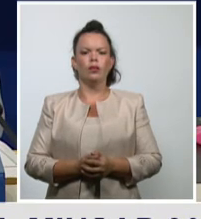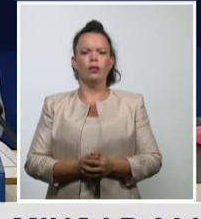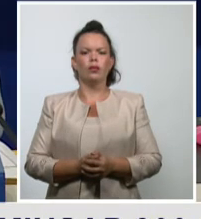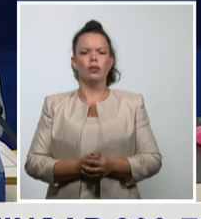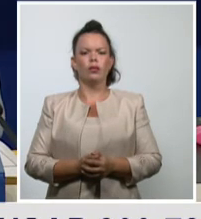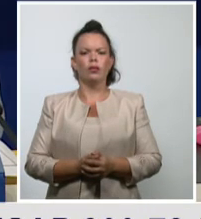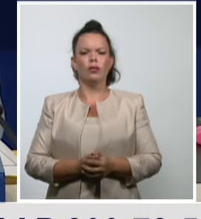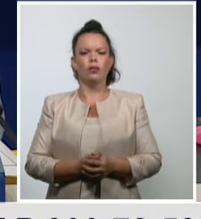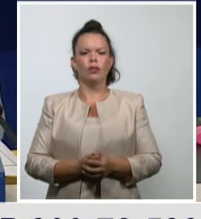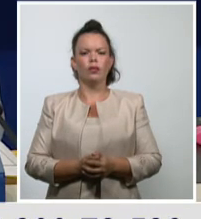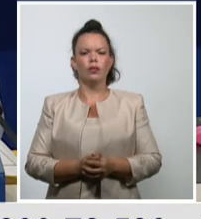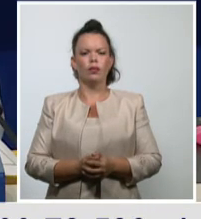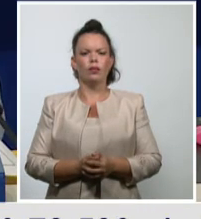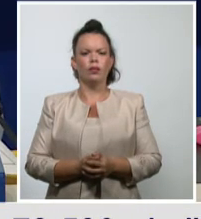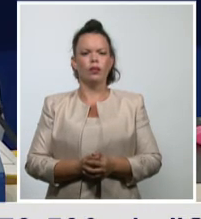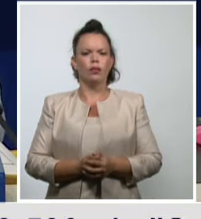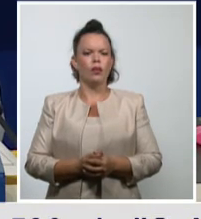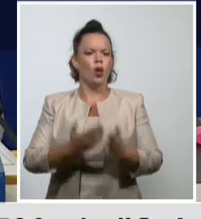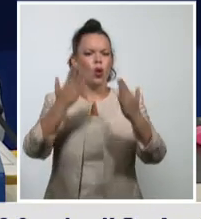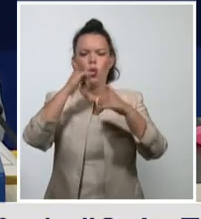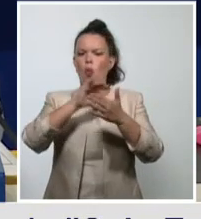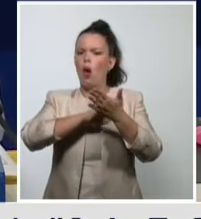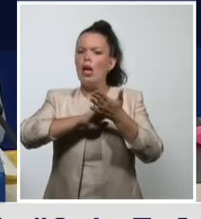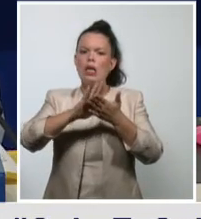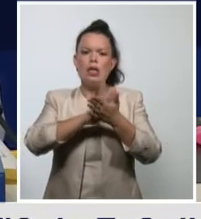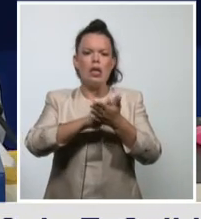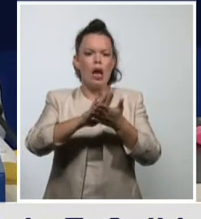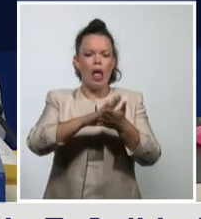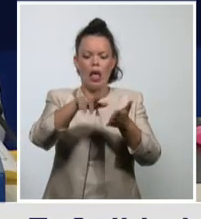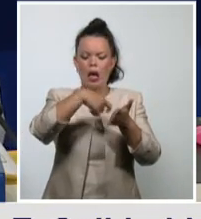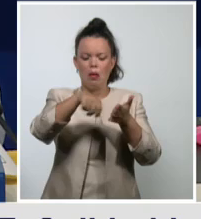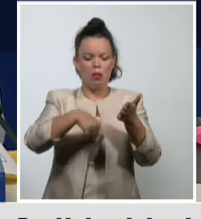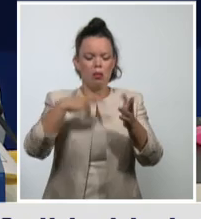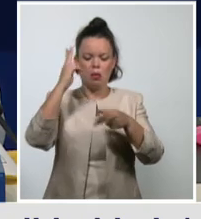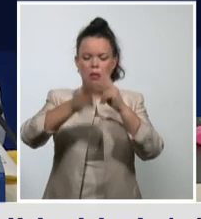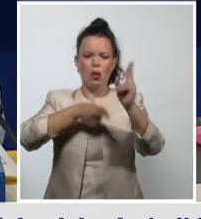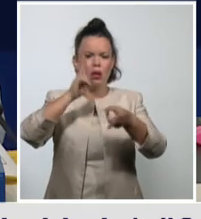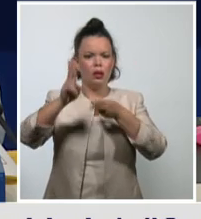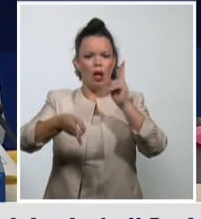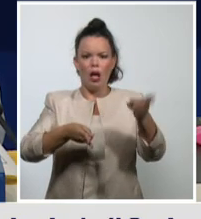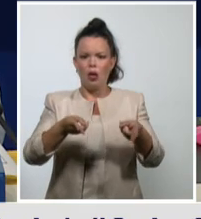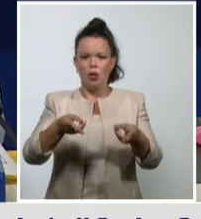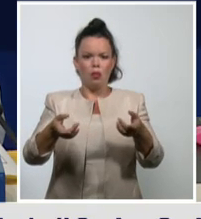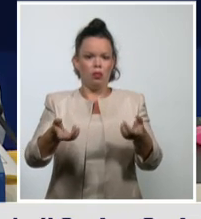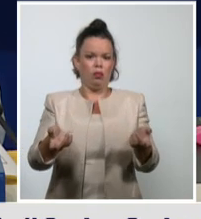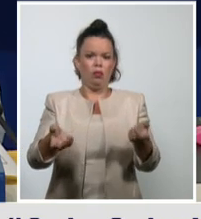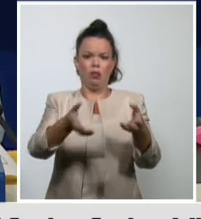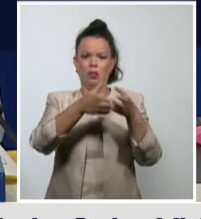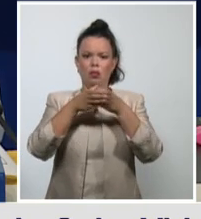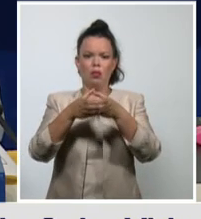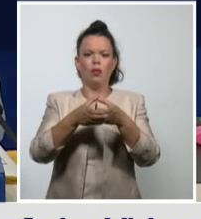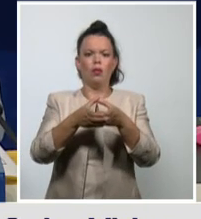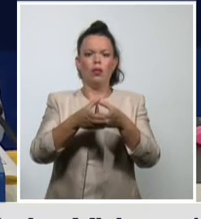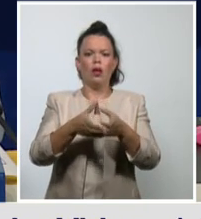Ni la OMS, ni hay nada escrito, o sea, científicamente no tiene justificación el prohibir la celebración del